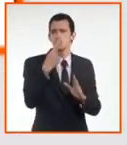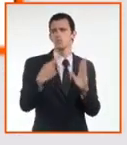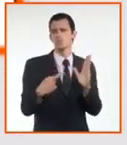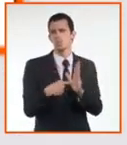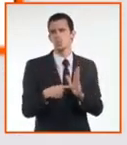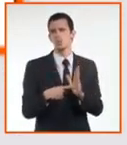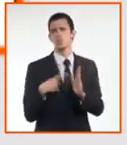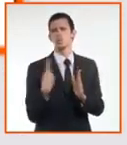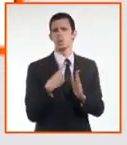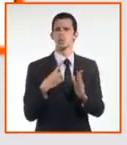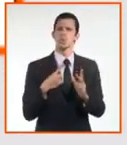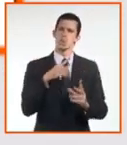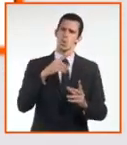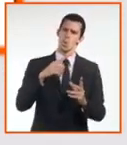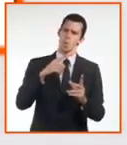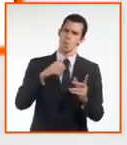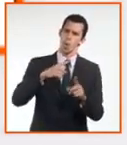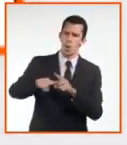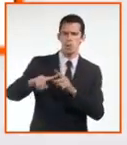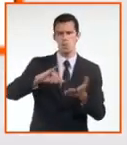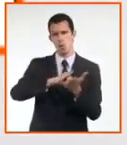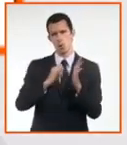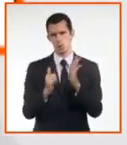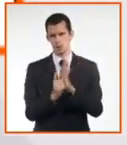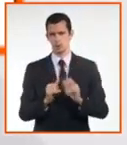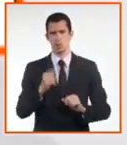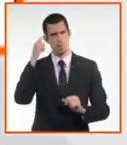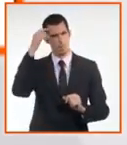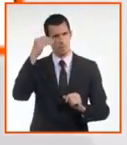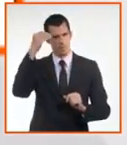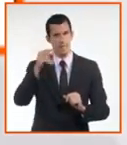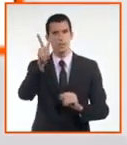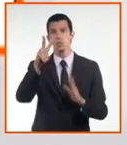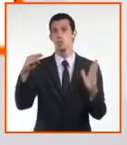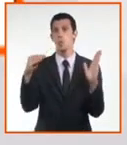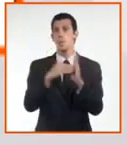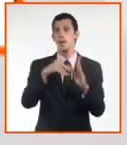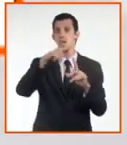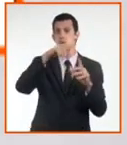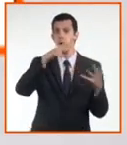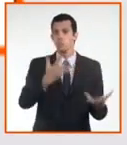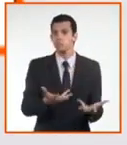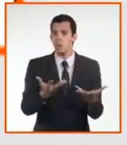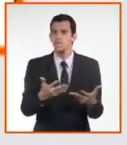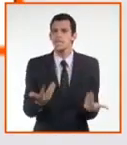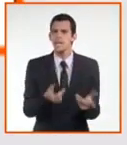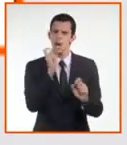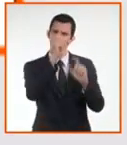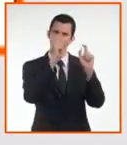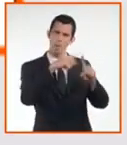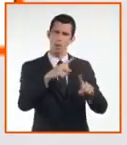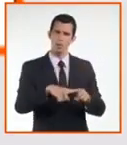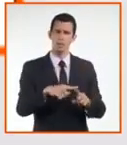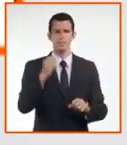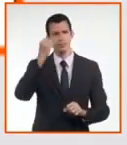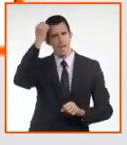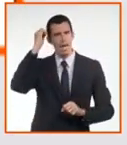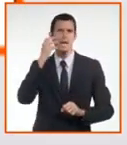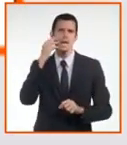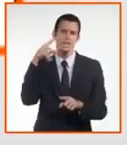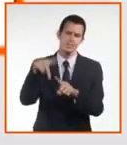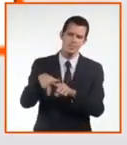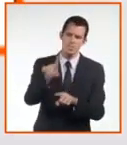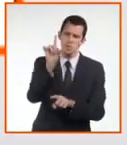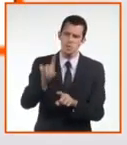y más de 4 millones de sustitución de importaciones de doblaron materia prima por ejemplo tan probamos ahí estamos trabajando el cloruro de